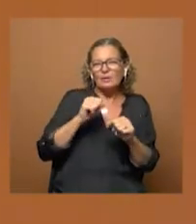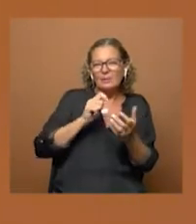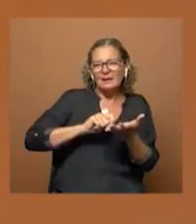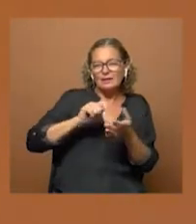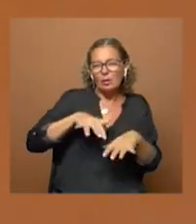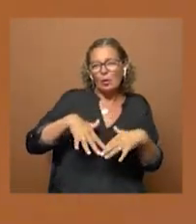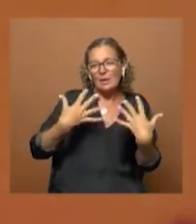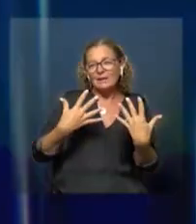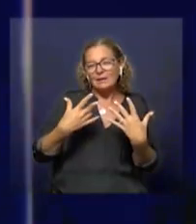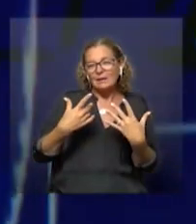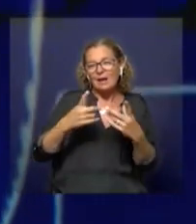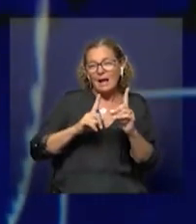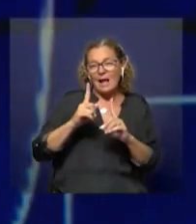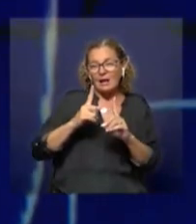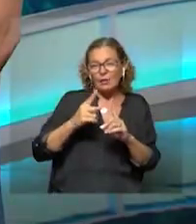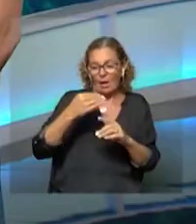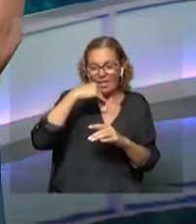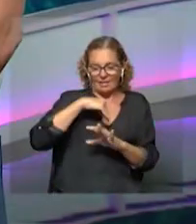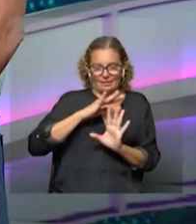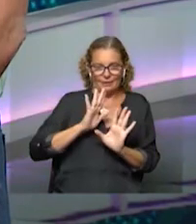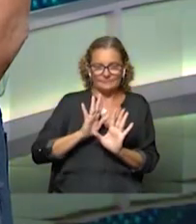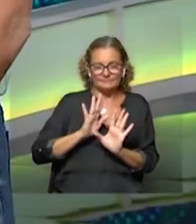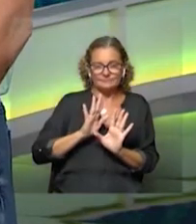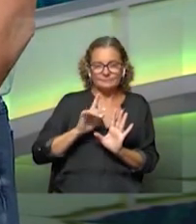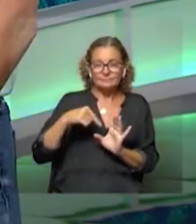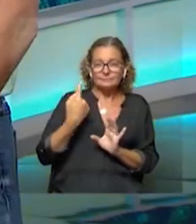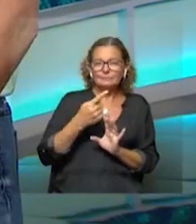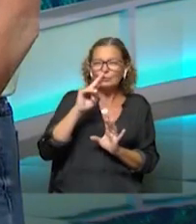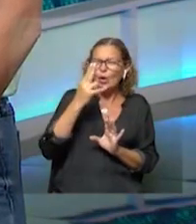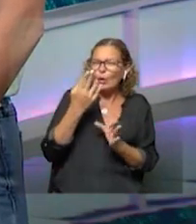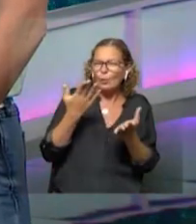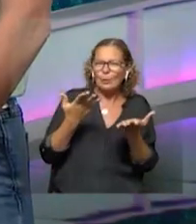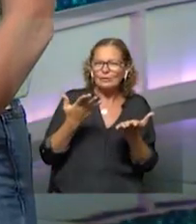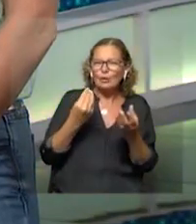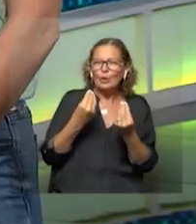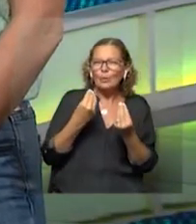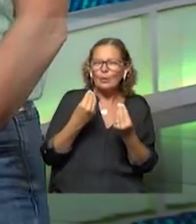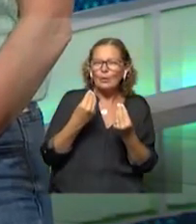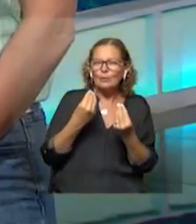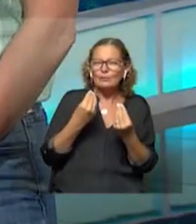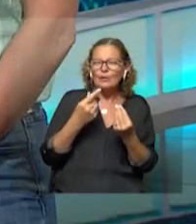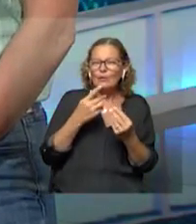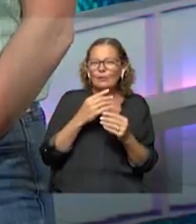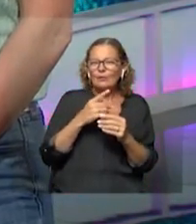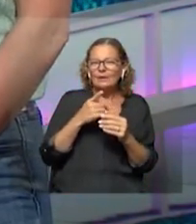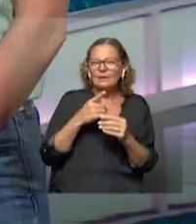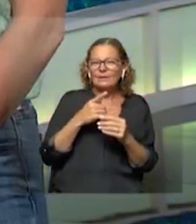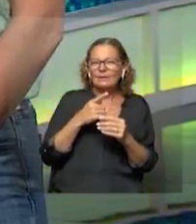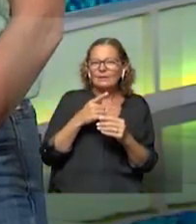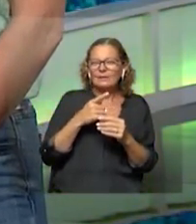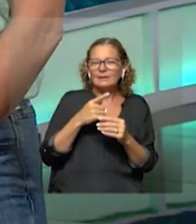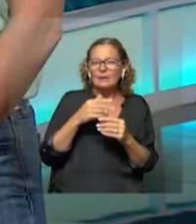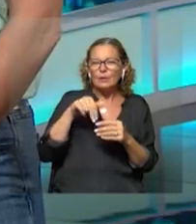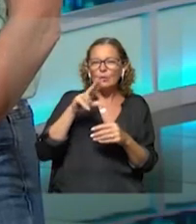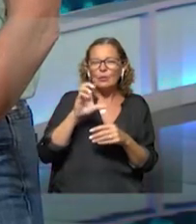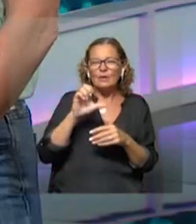tenga algo como auténtico uruguaya Cómo fue este atravesar tu estadía en